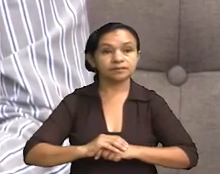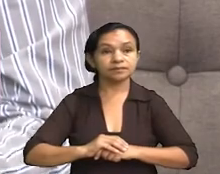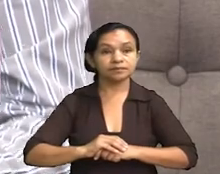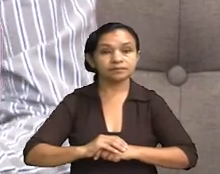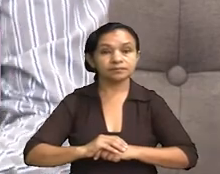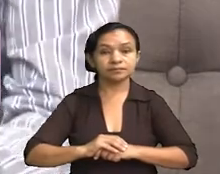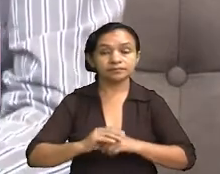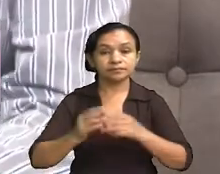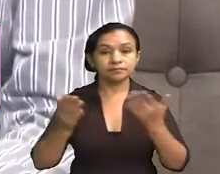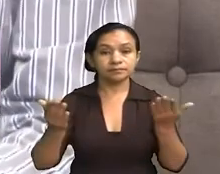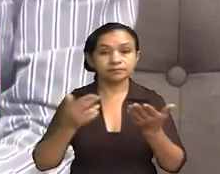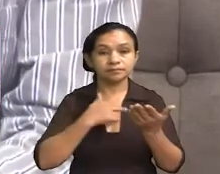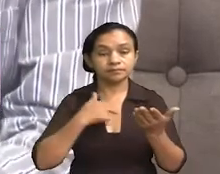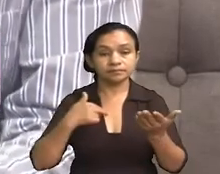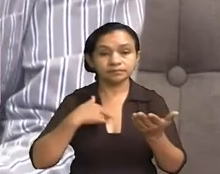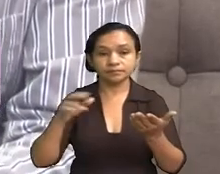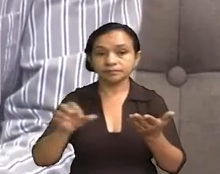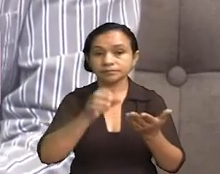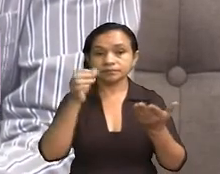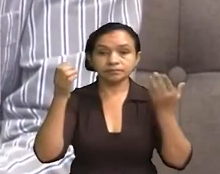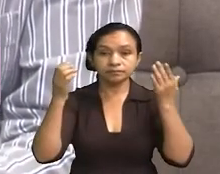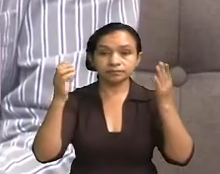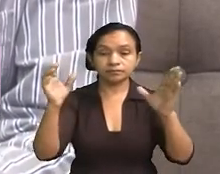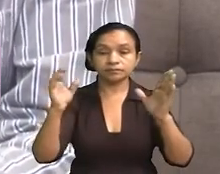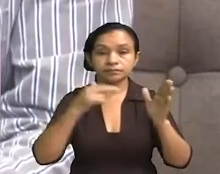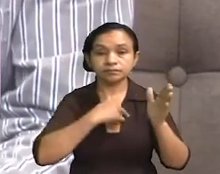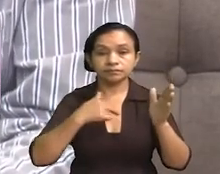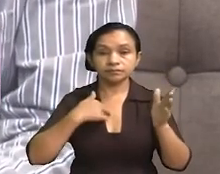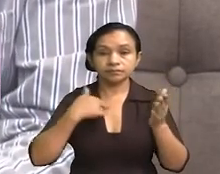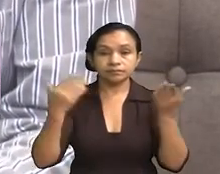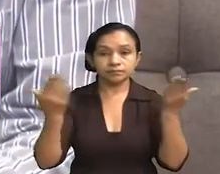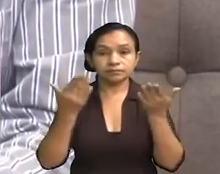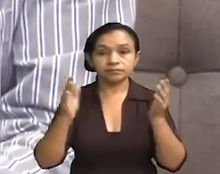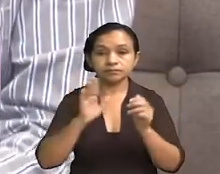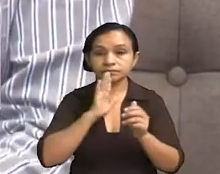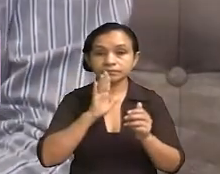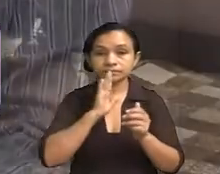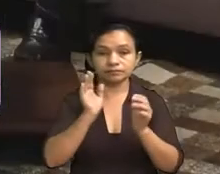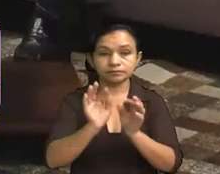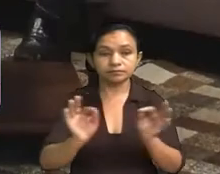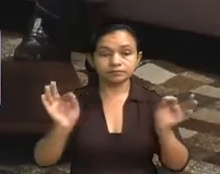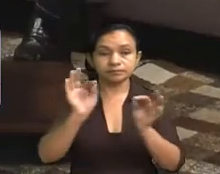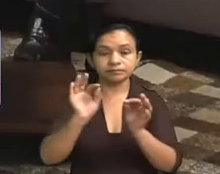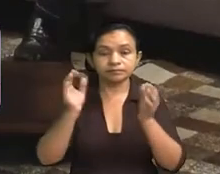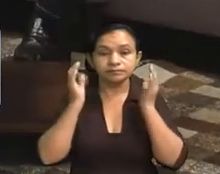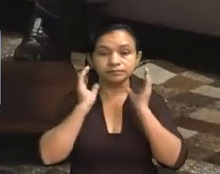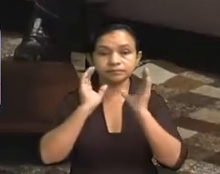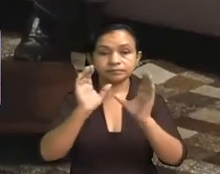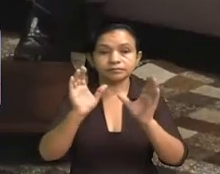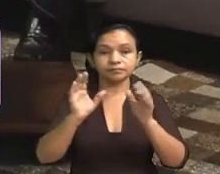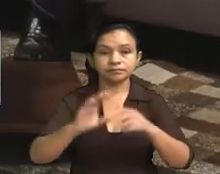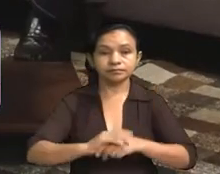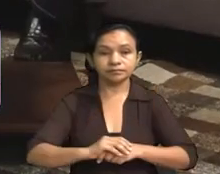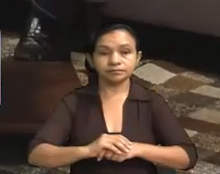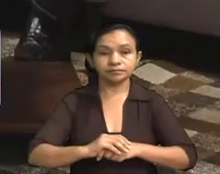O sea, ¿qué otra cosa que me preguntaba? Bueno, estaba hablando... La incorporación de la Costa Caribe.